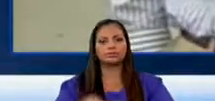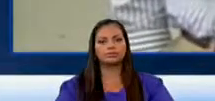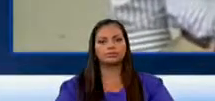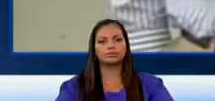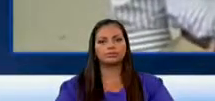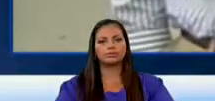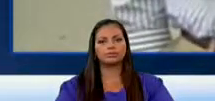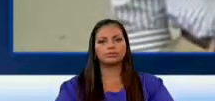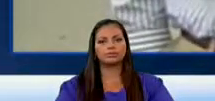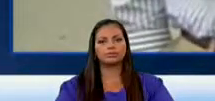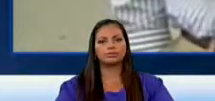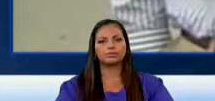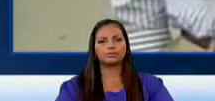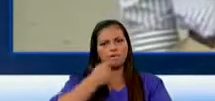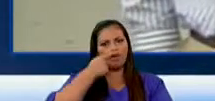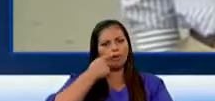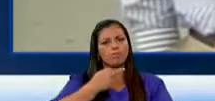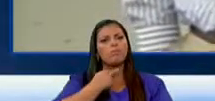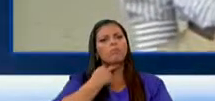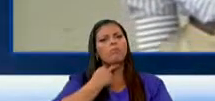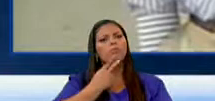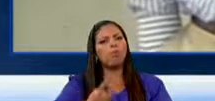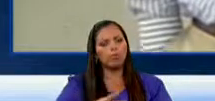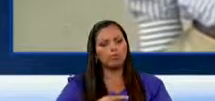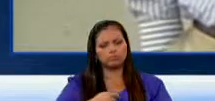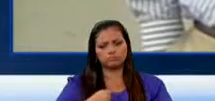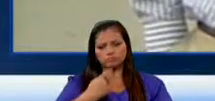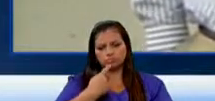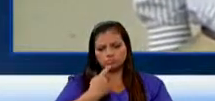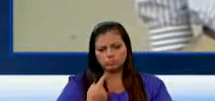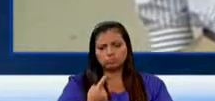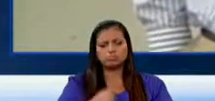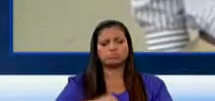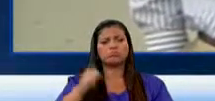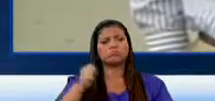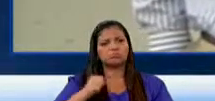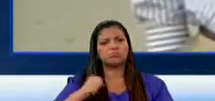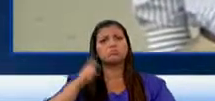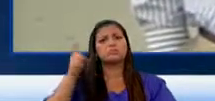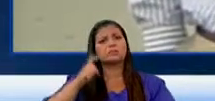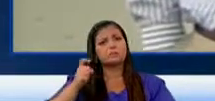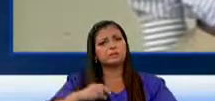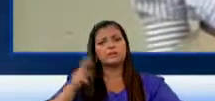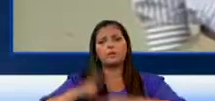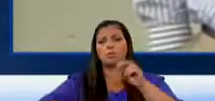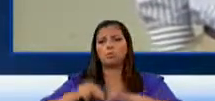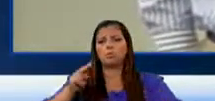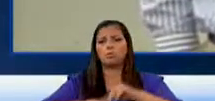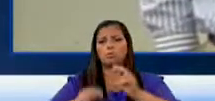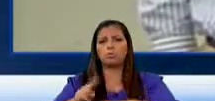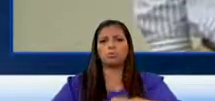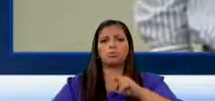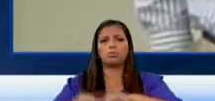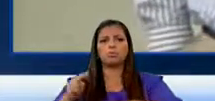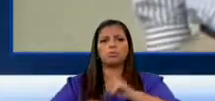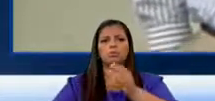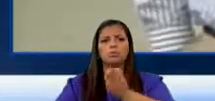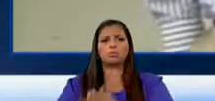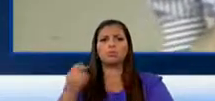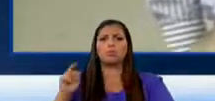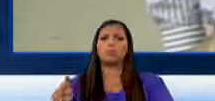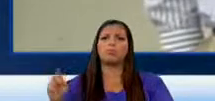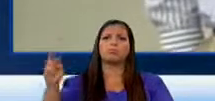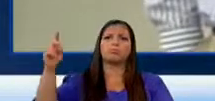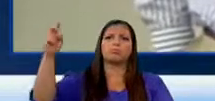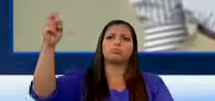paso elevado. Estamos totalmente de acuerdo que se necesita. Pero la cosa es si lo utiliza. A menos de un kilómetro hay uno, sí, pero tu...